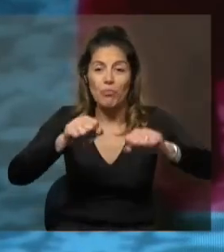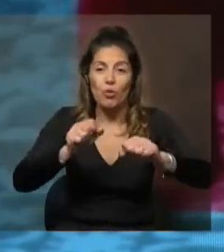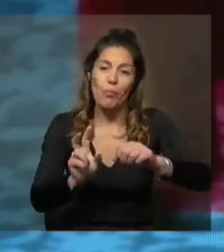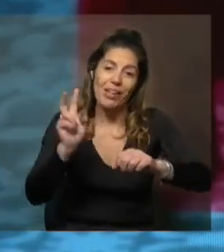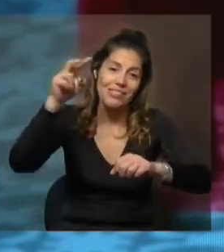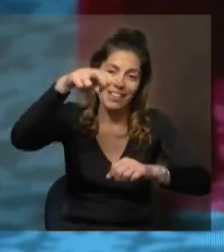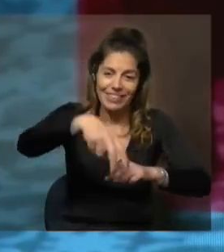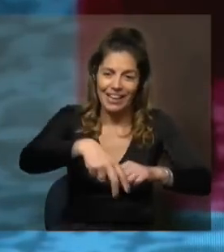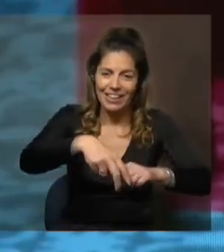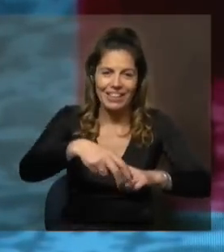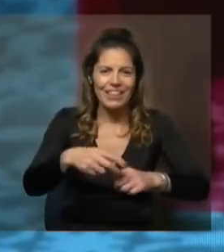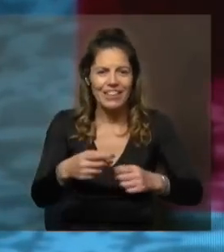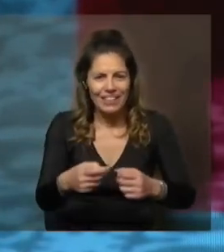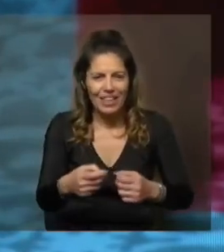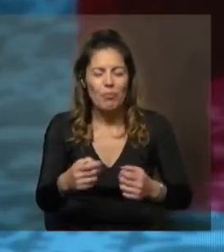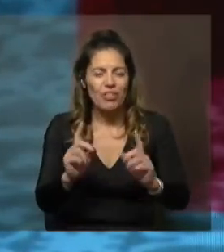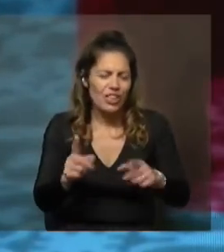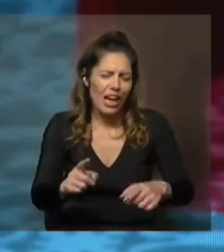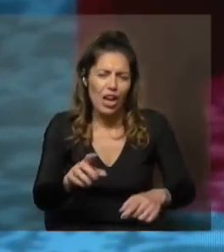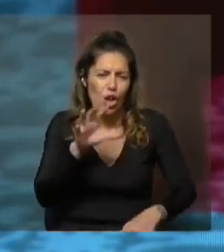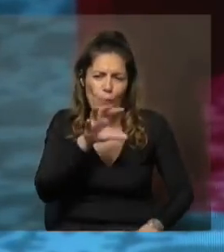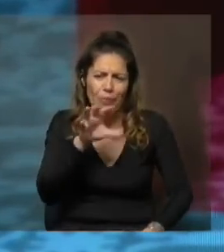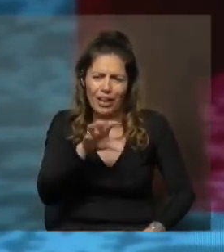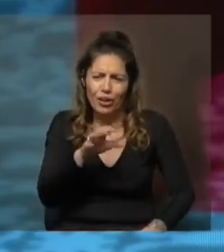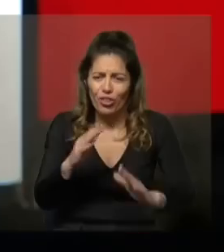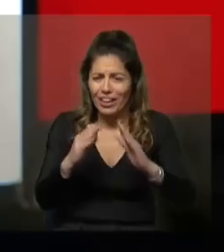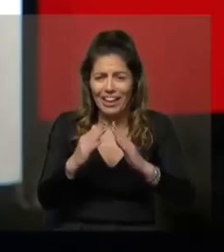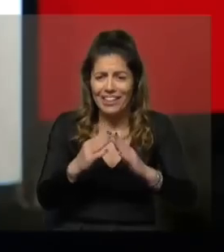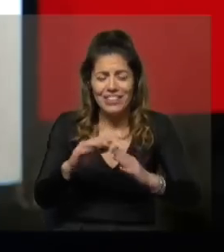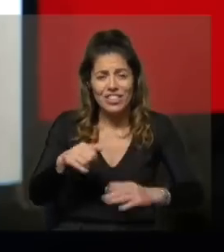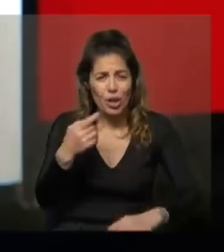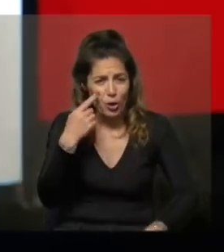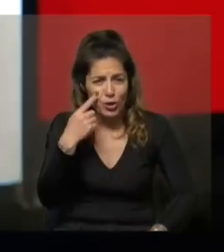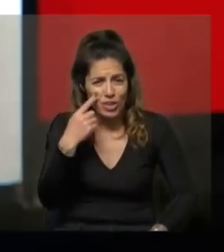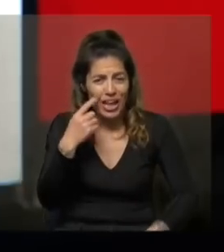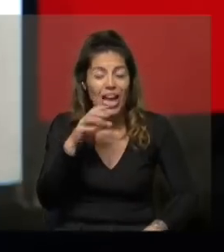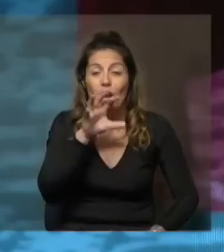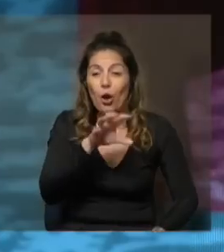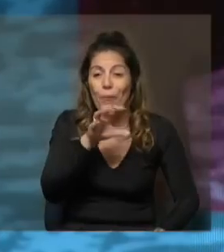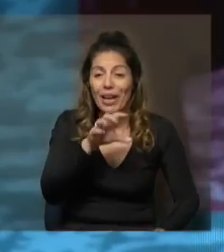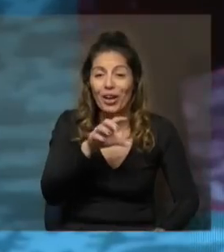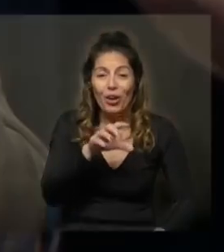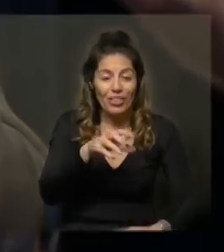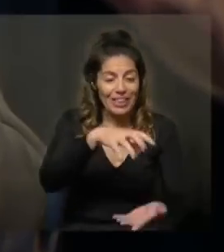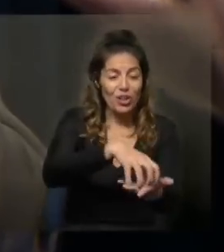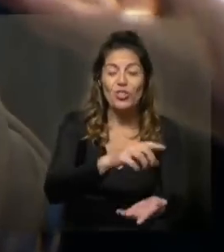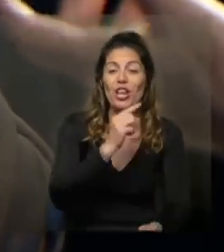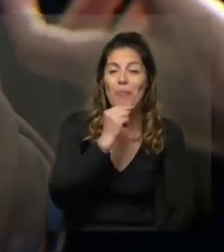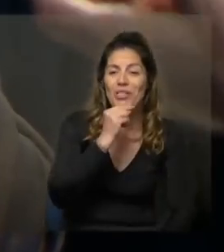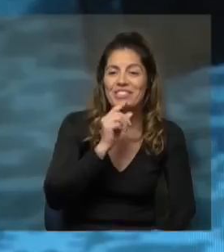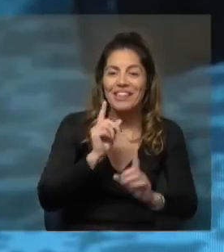Porque eran Cómplices Hasta los perros de la casa y los perros de la comisaría y los perros de la comida